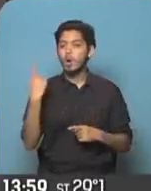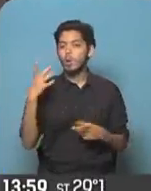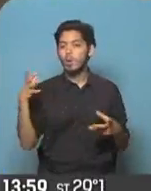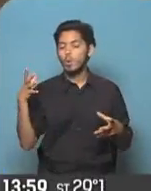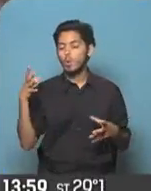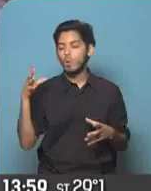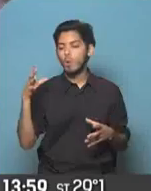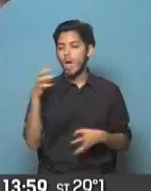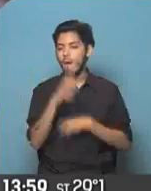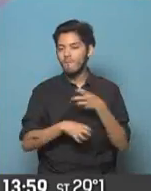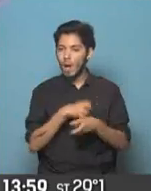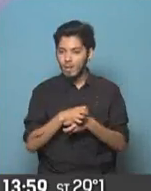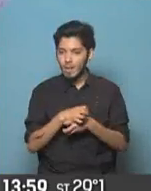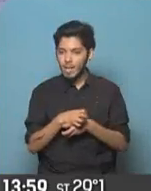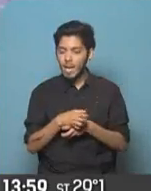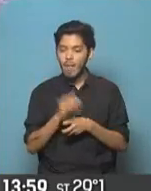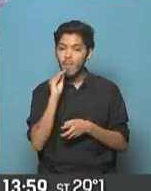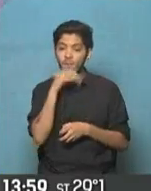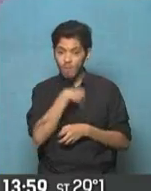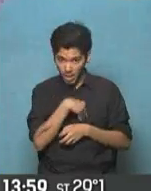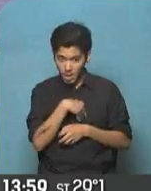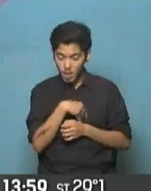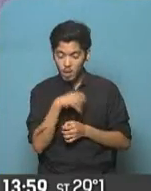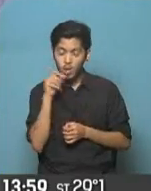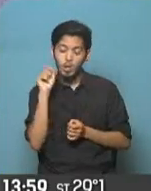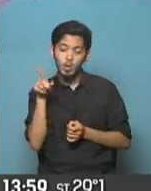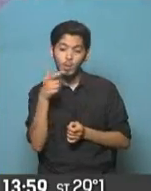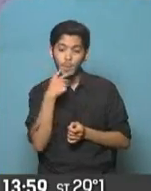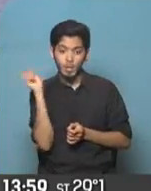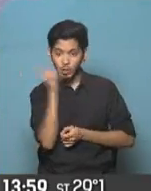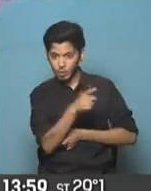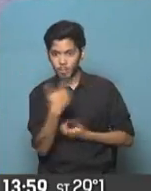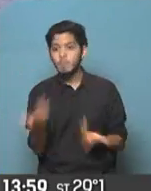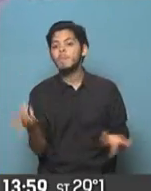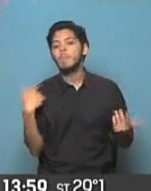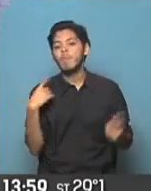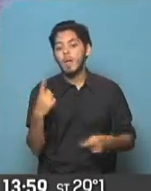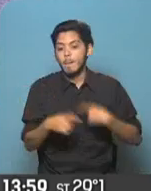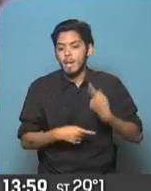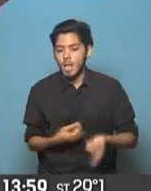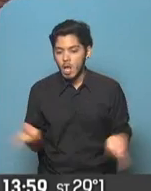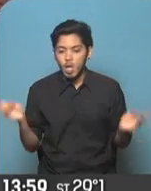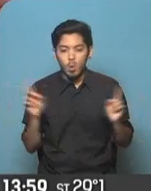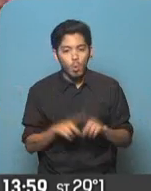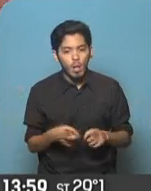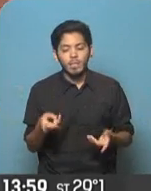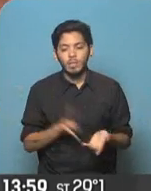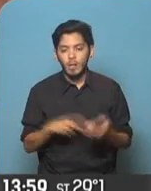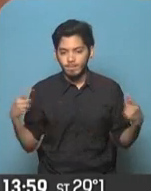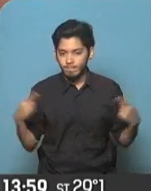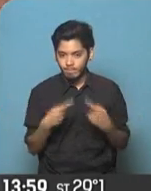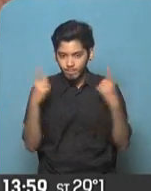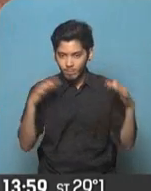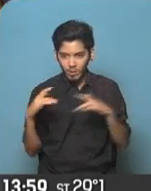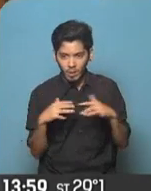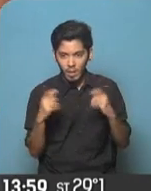esto trascendió no está confirmado oficialmente pero bueno mañana todo vuelve a la rivalidad futbolera y veremos quién gana el superclásico